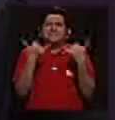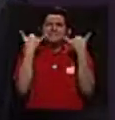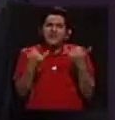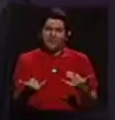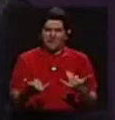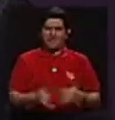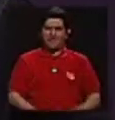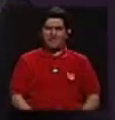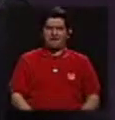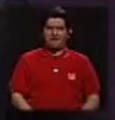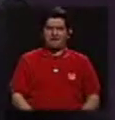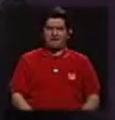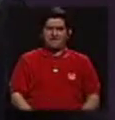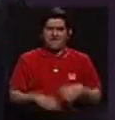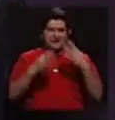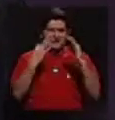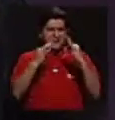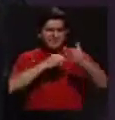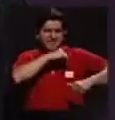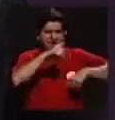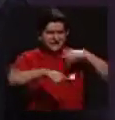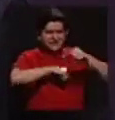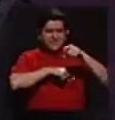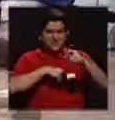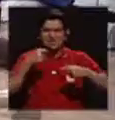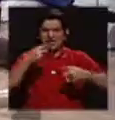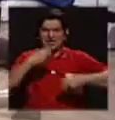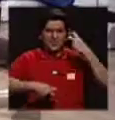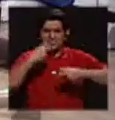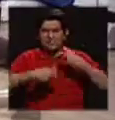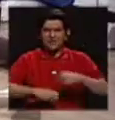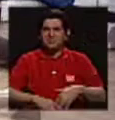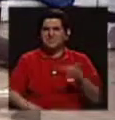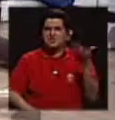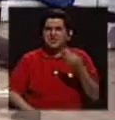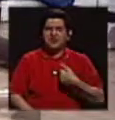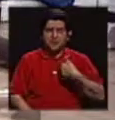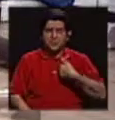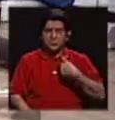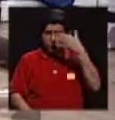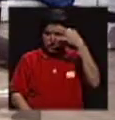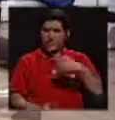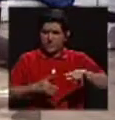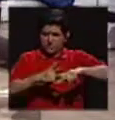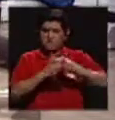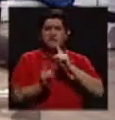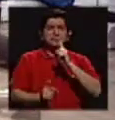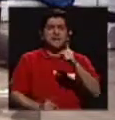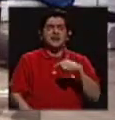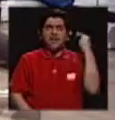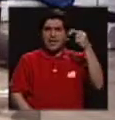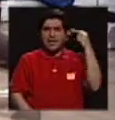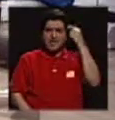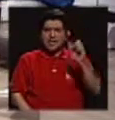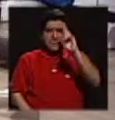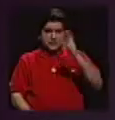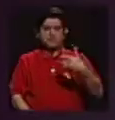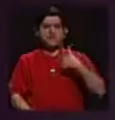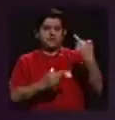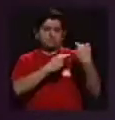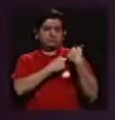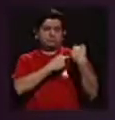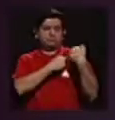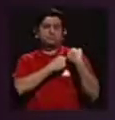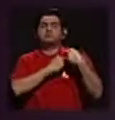para combatir esa problemática? Creo que habría que empezar diciendo que el Estado costarricense tiene una